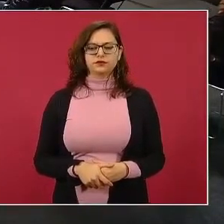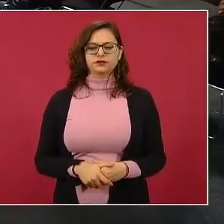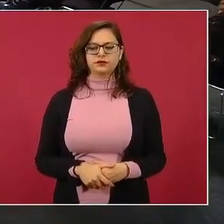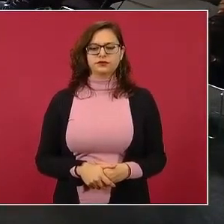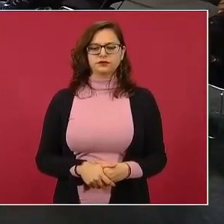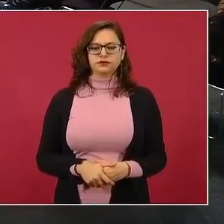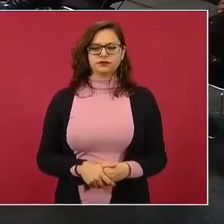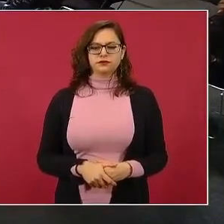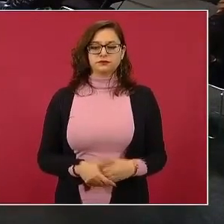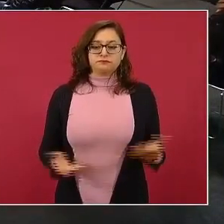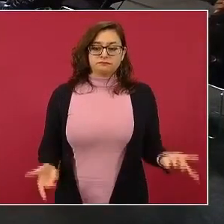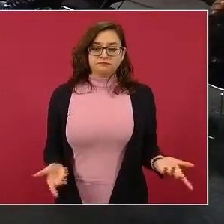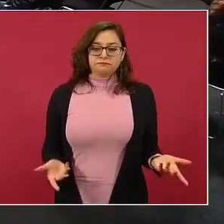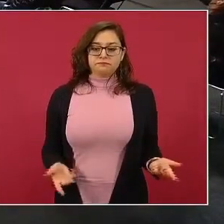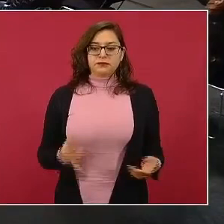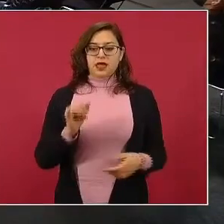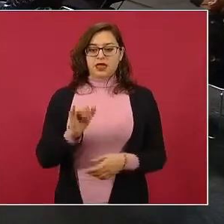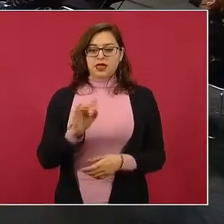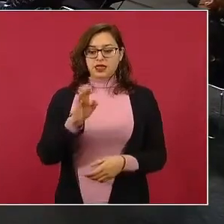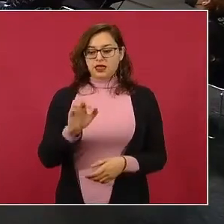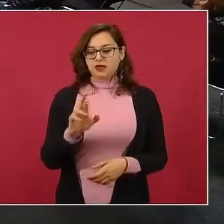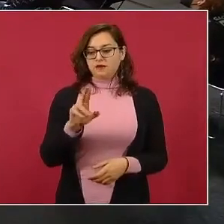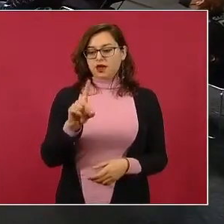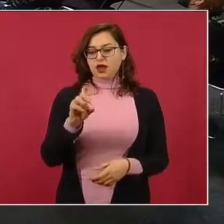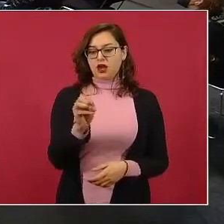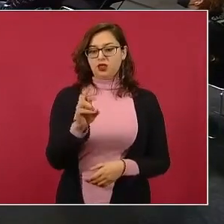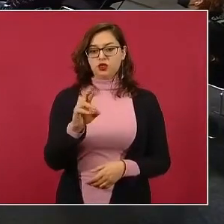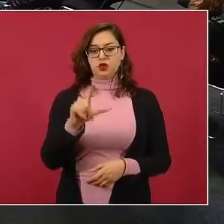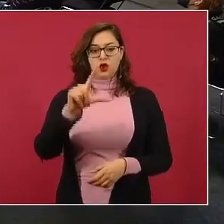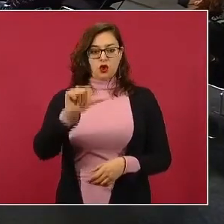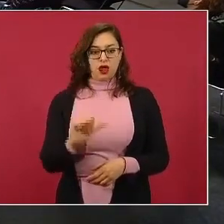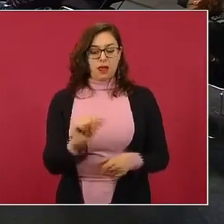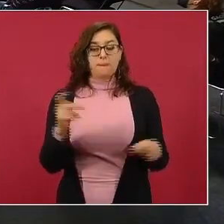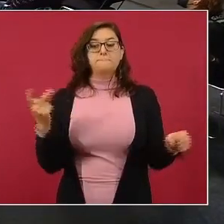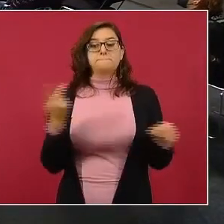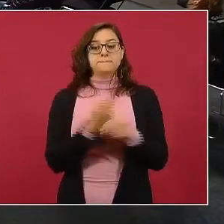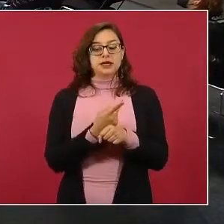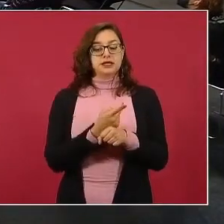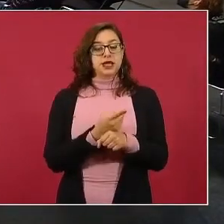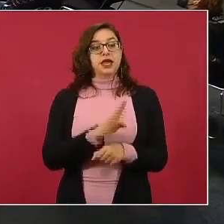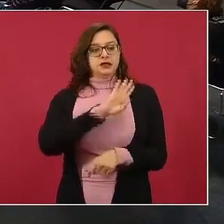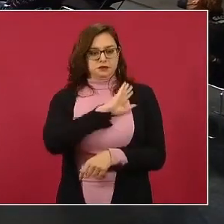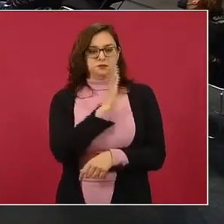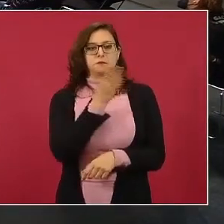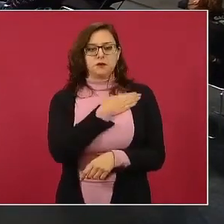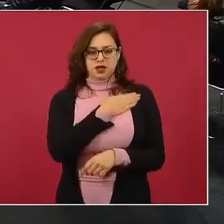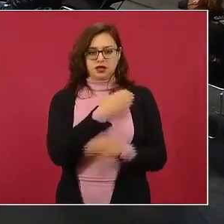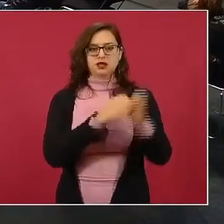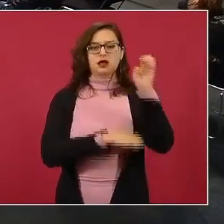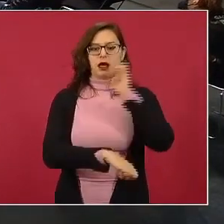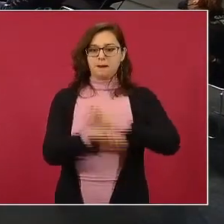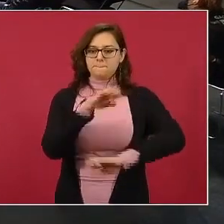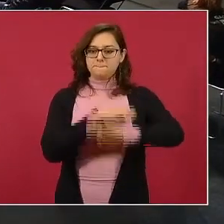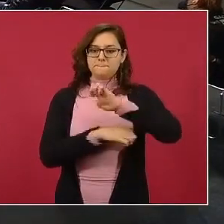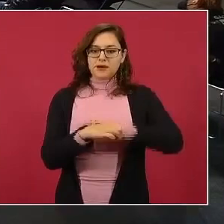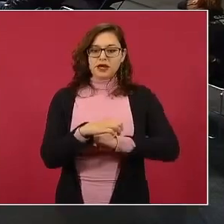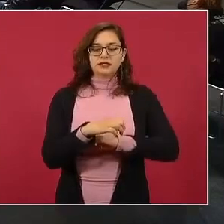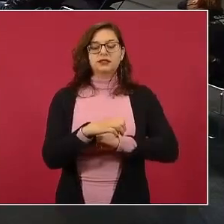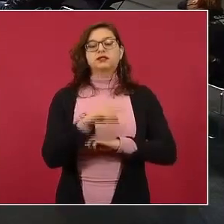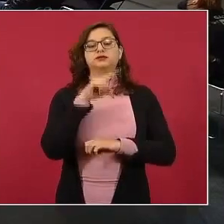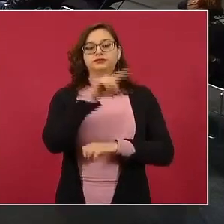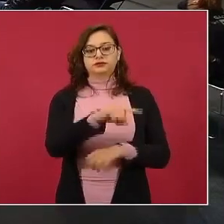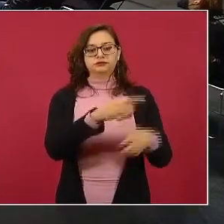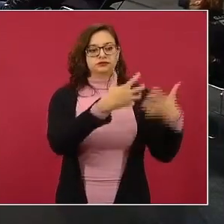Destacamos a Iberdrola. Iberdrola es la empresa española que más centrales